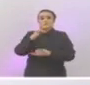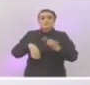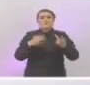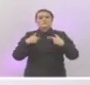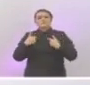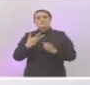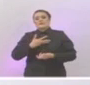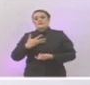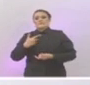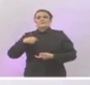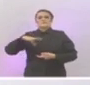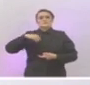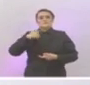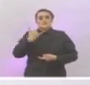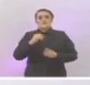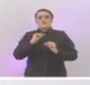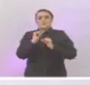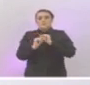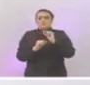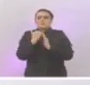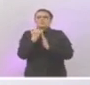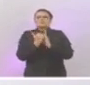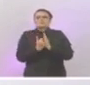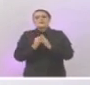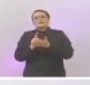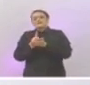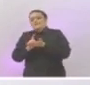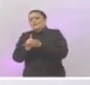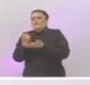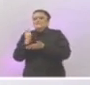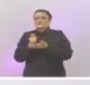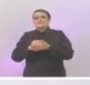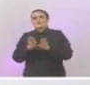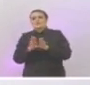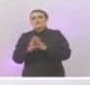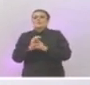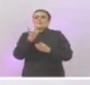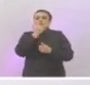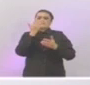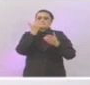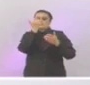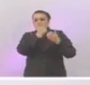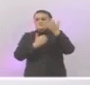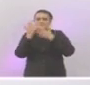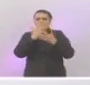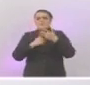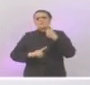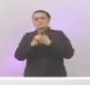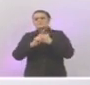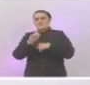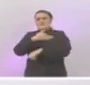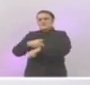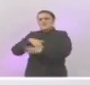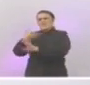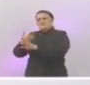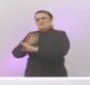Entre todos, tenemos que lograr que disminuya el consumo de drogas, alcohol y la violencia intrafamiliar,